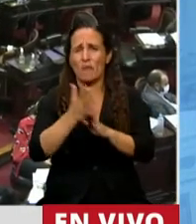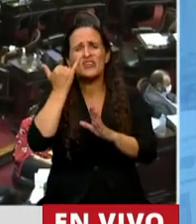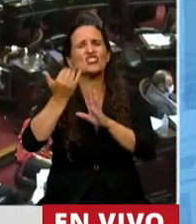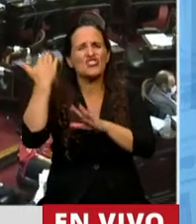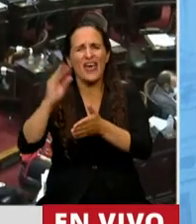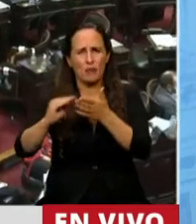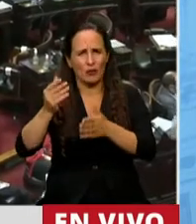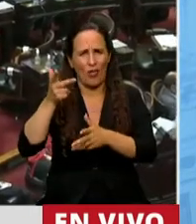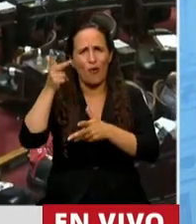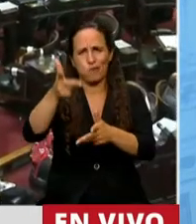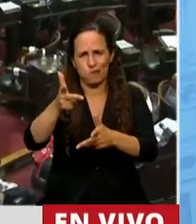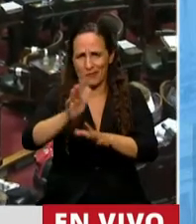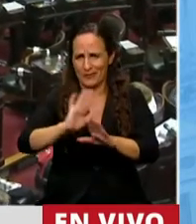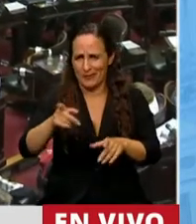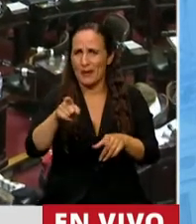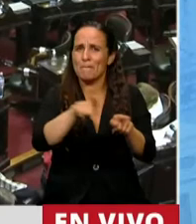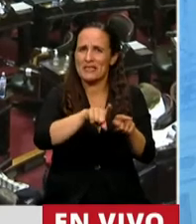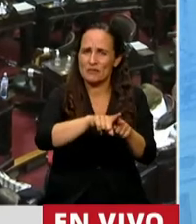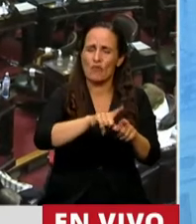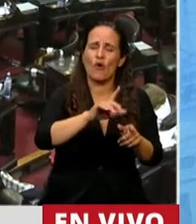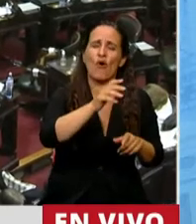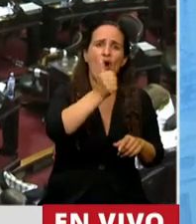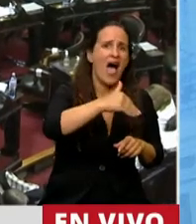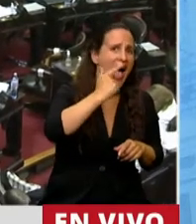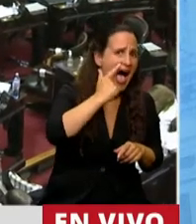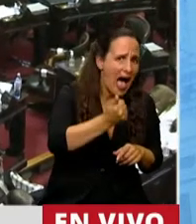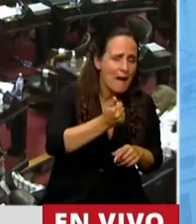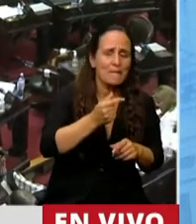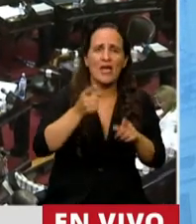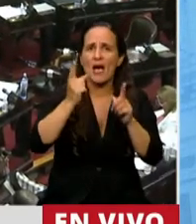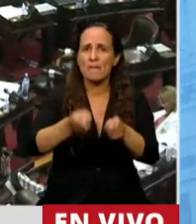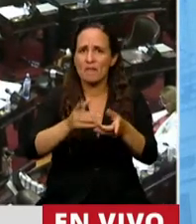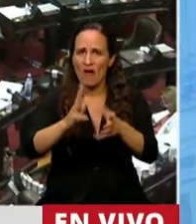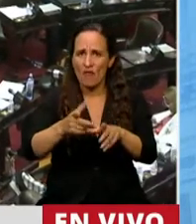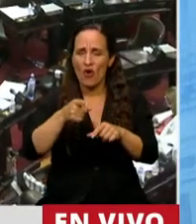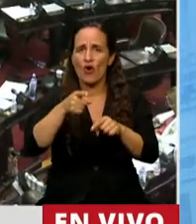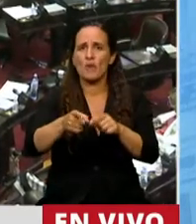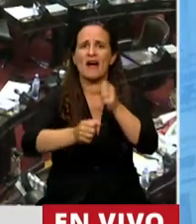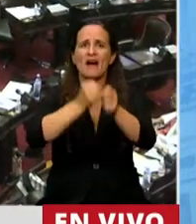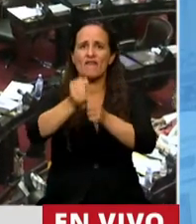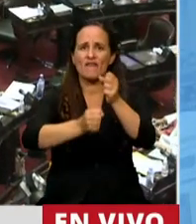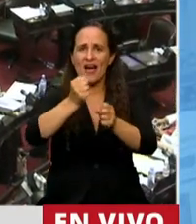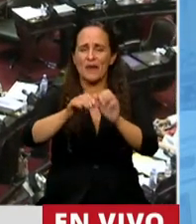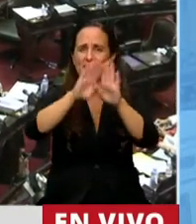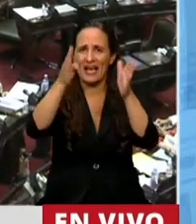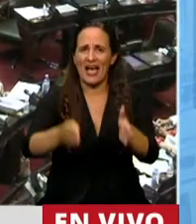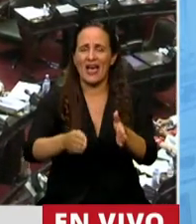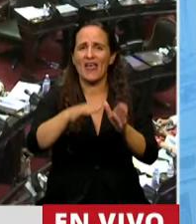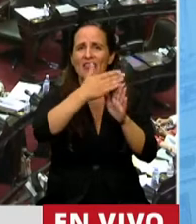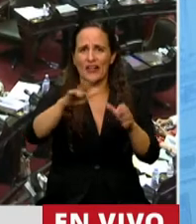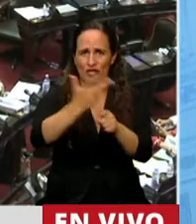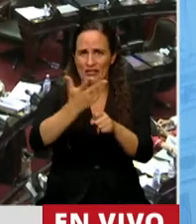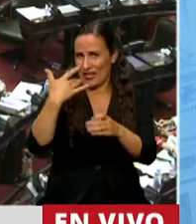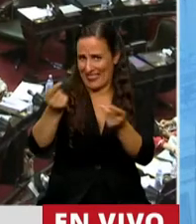otros diputados a los de la amia a los de la fábrica militar de río tercero sin término